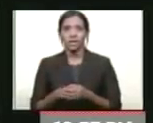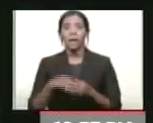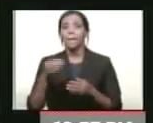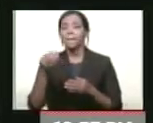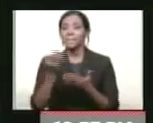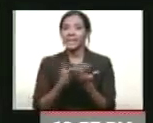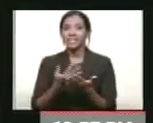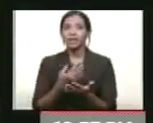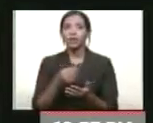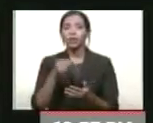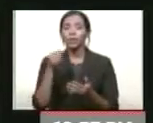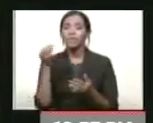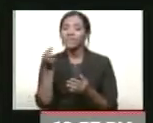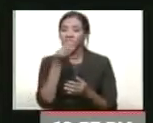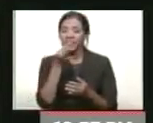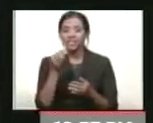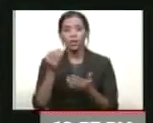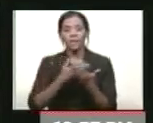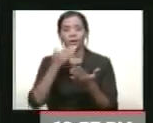verde para el próximo golpe de Estado?